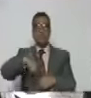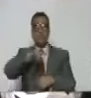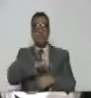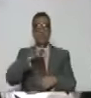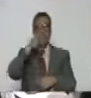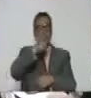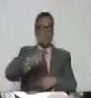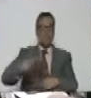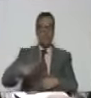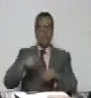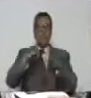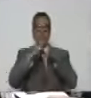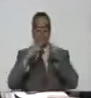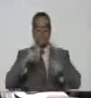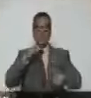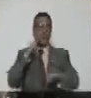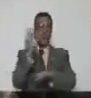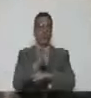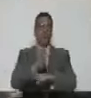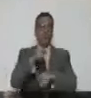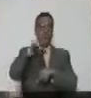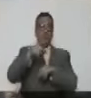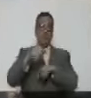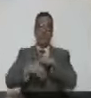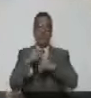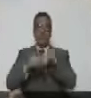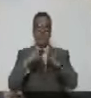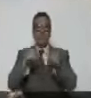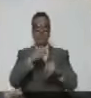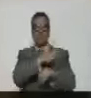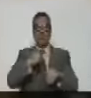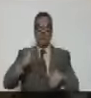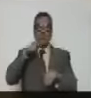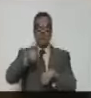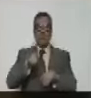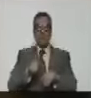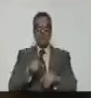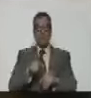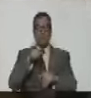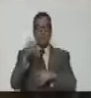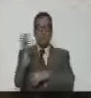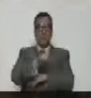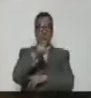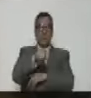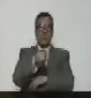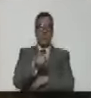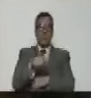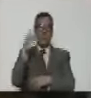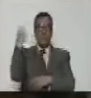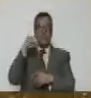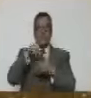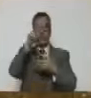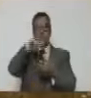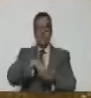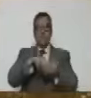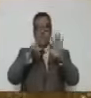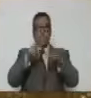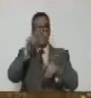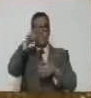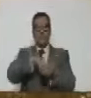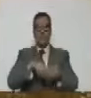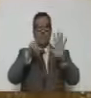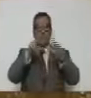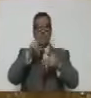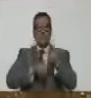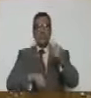pueblo. Pongan todas las sanciones, hagan todo lo que quieran, que así como lo derrotamos en el año 2017,